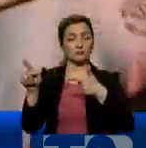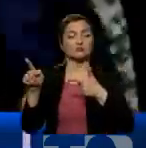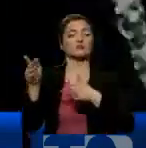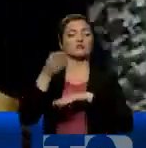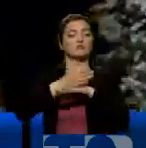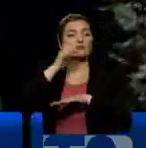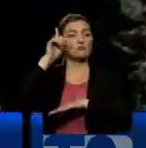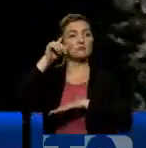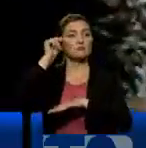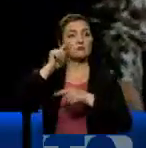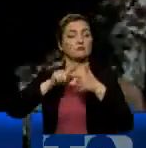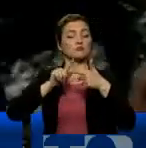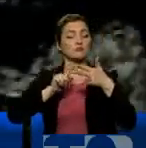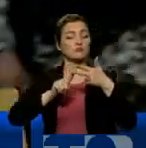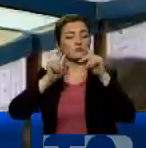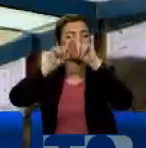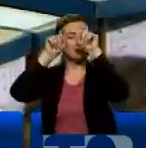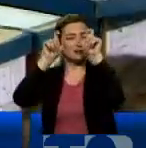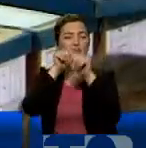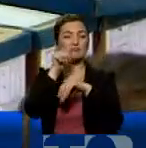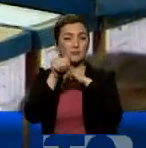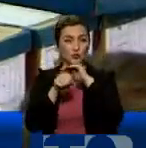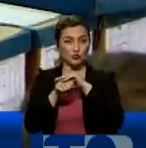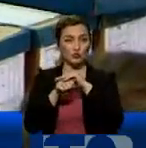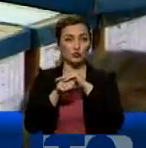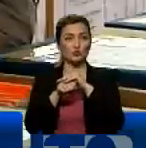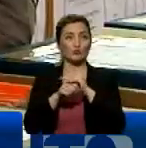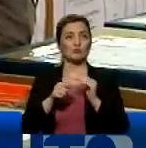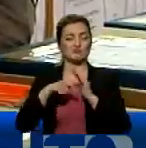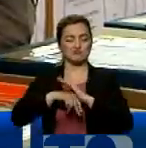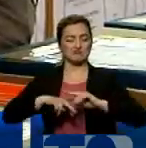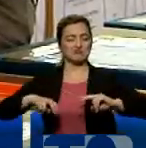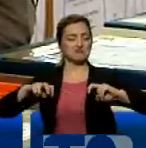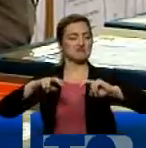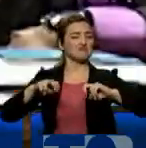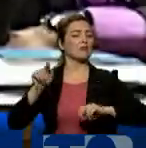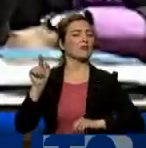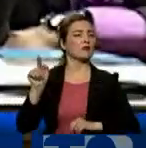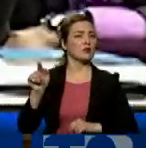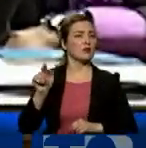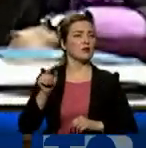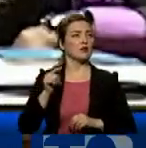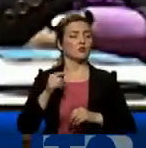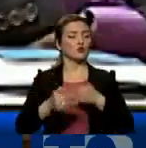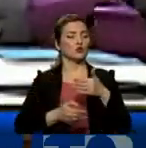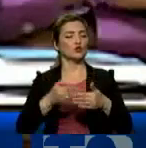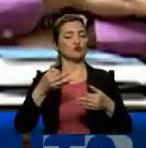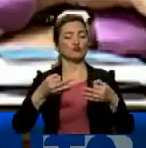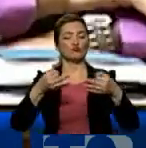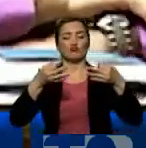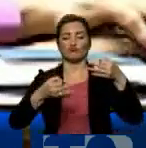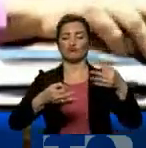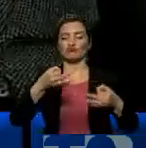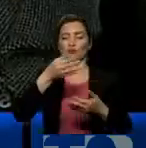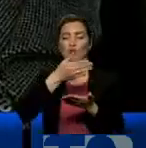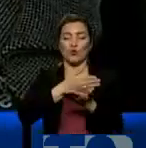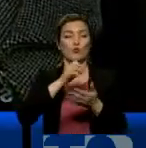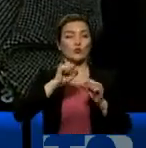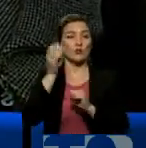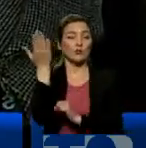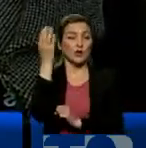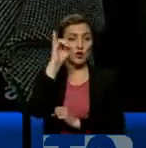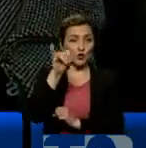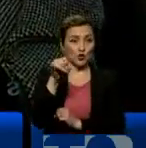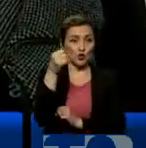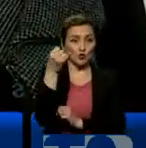del anterior gobierno y empresarios privados. No obstante, esta audiencia podría ser suspendida debido a que el jueves de